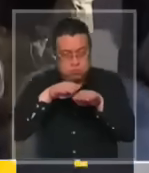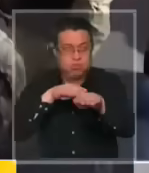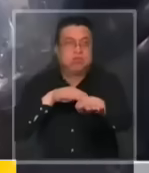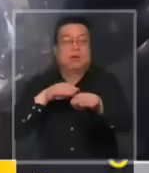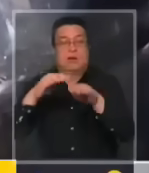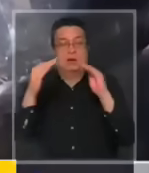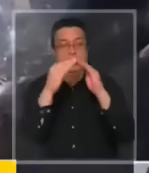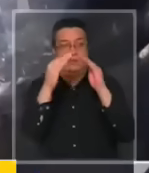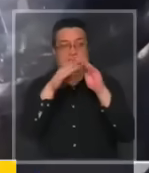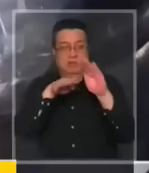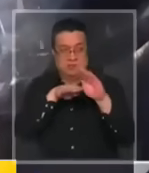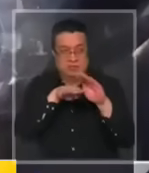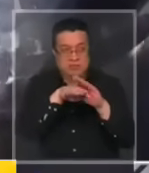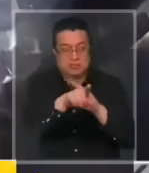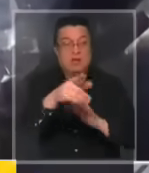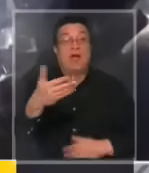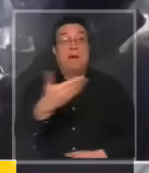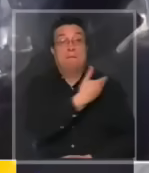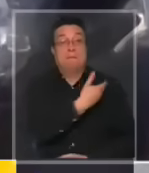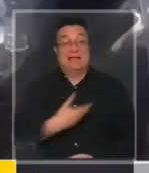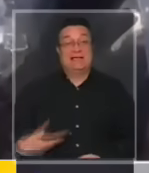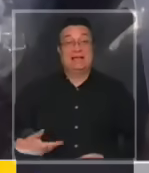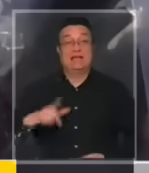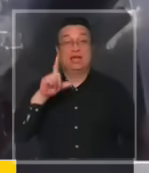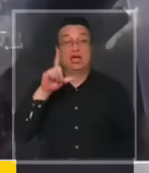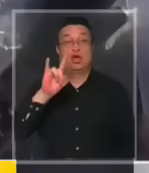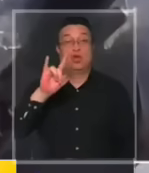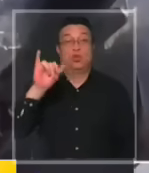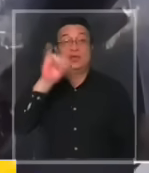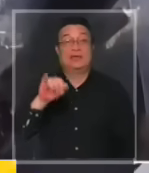y el presidente Luis Arce lo recibe.